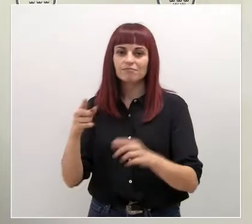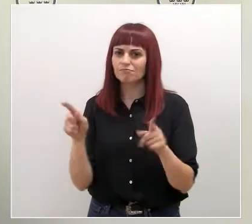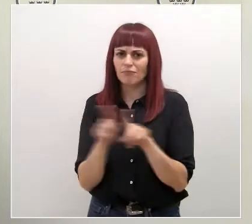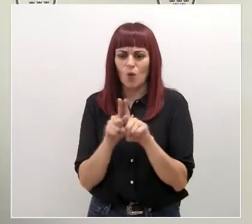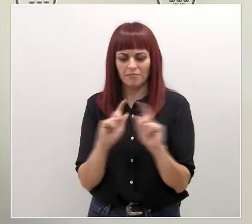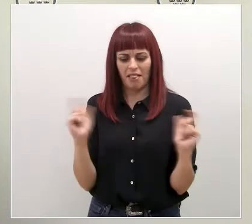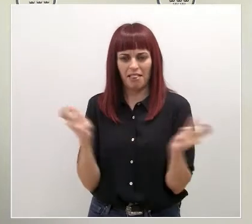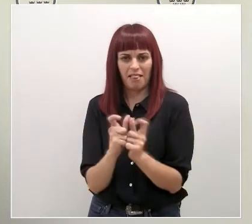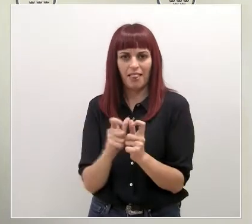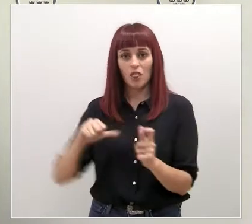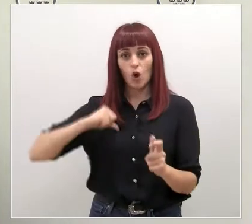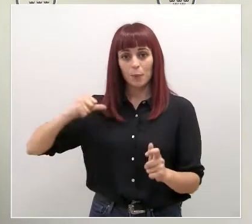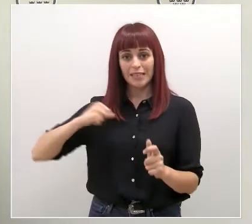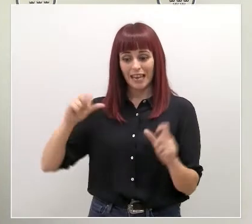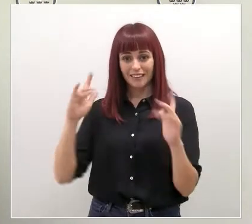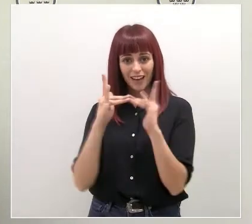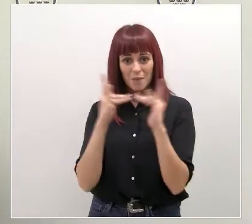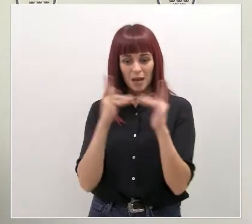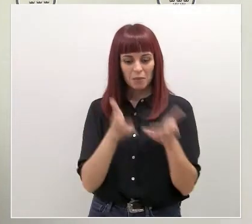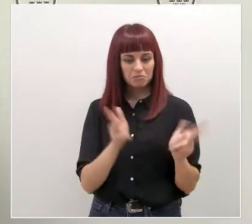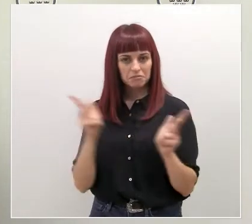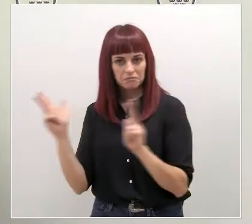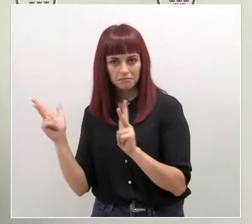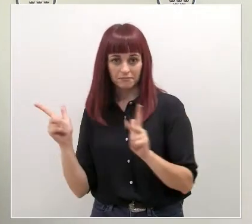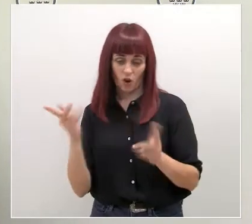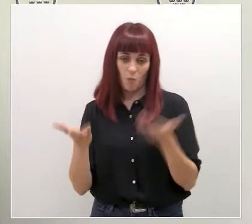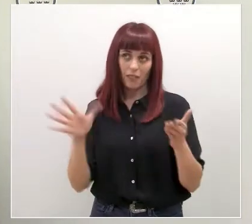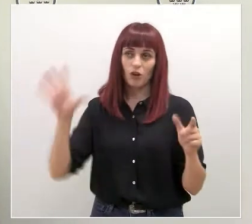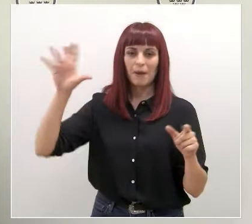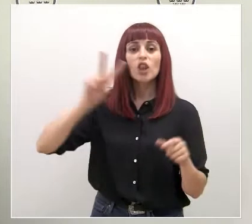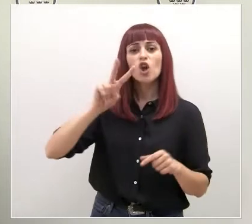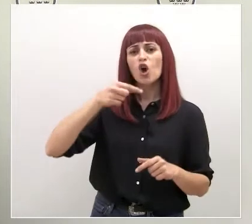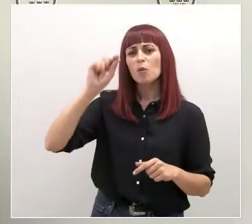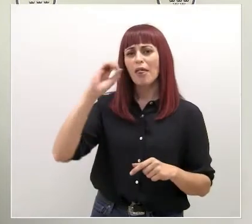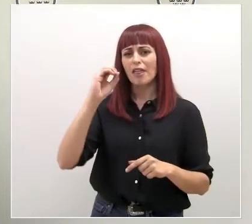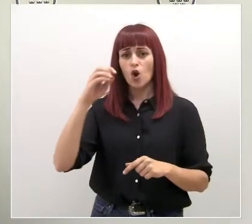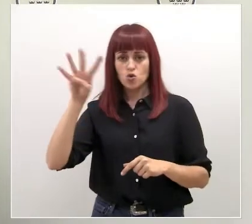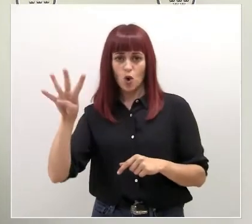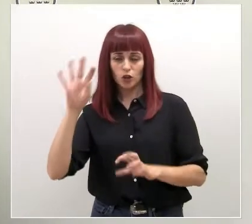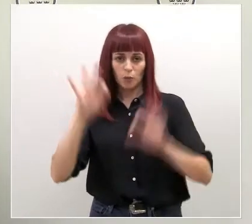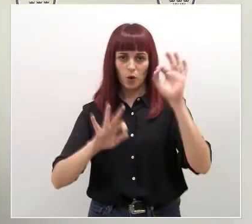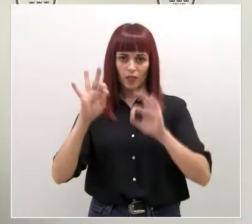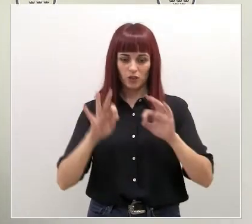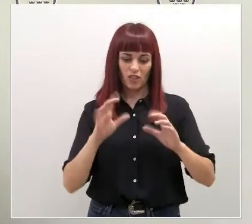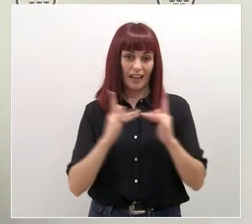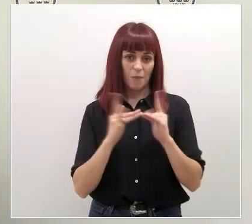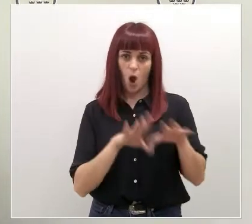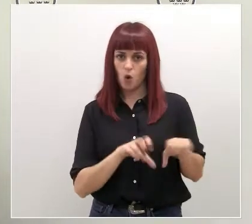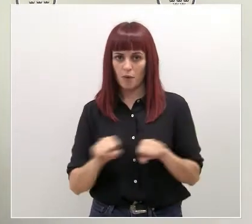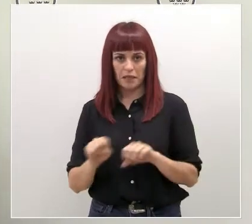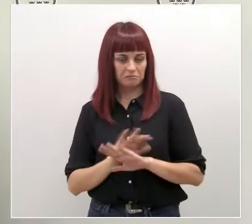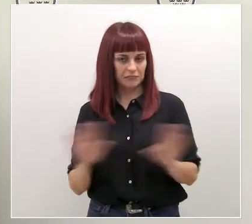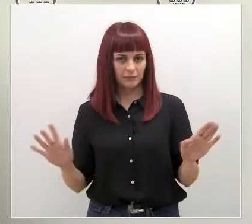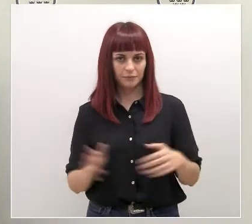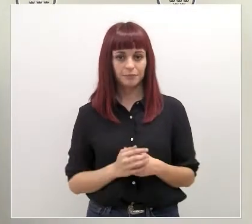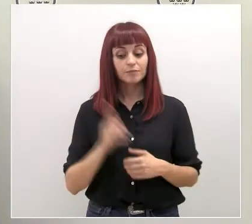de ocupación de camas hospitalarias en todo el país, con un 2,04% de ocupación. Y